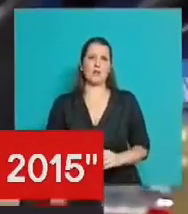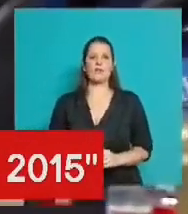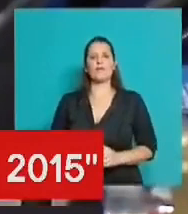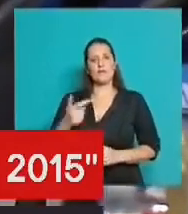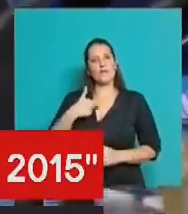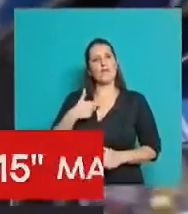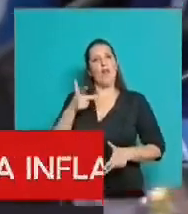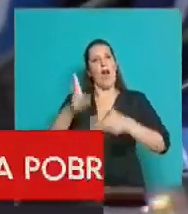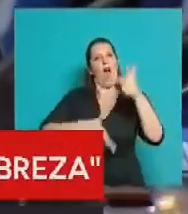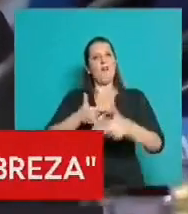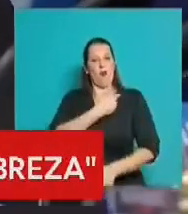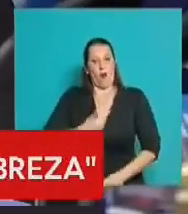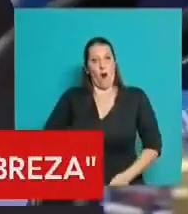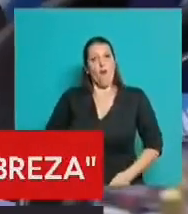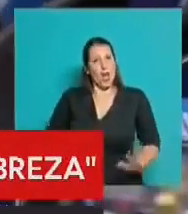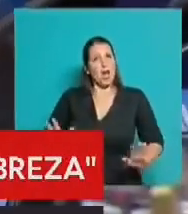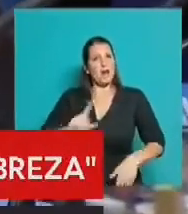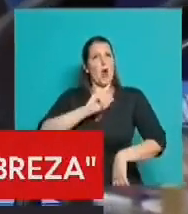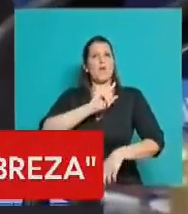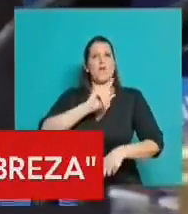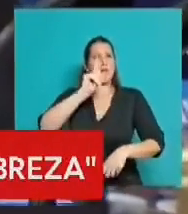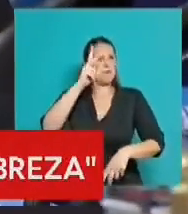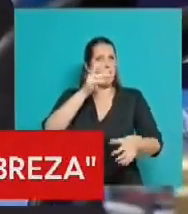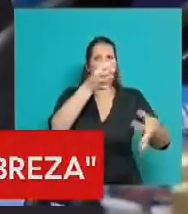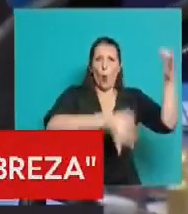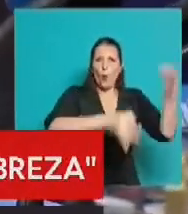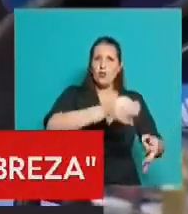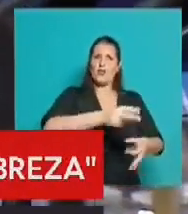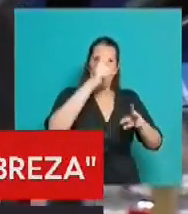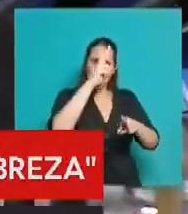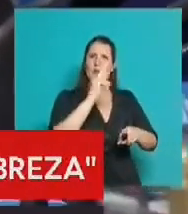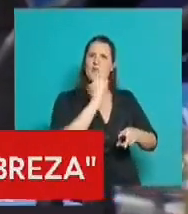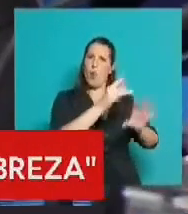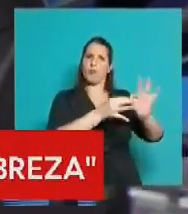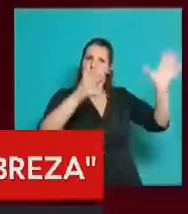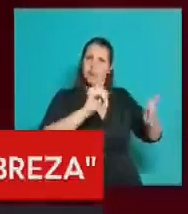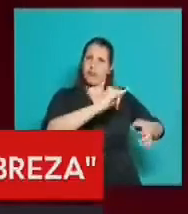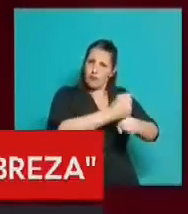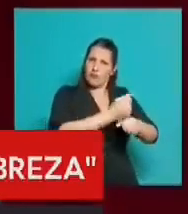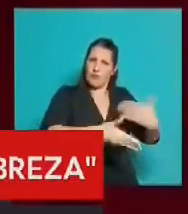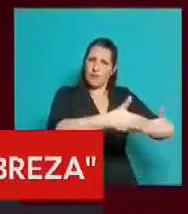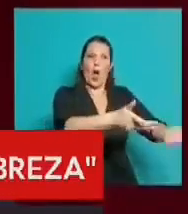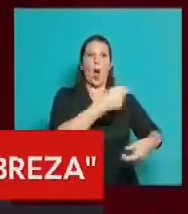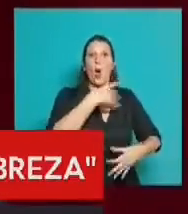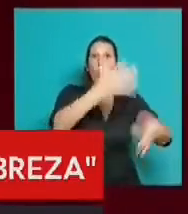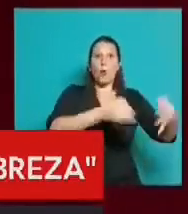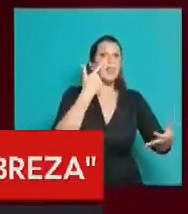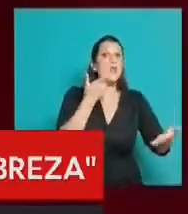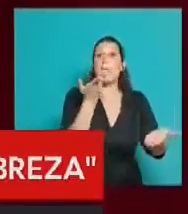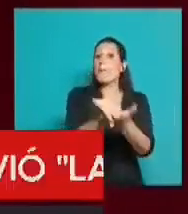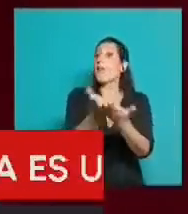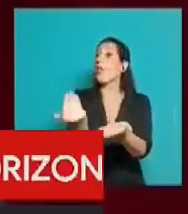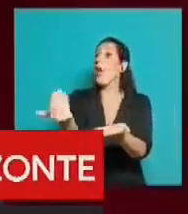Hablo de un gobierno que respeta la independencia de la justicia. Y si la justicia pide que se rindan